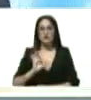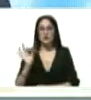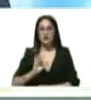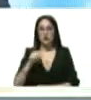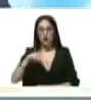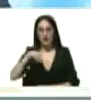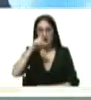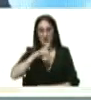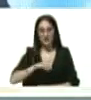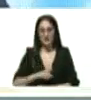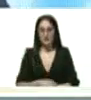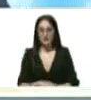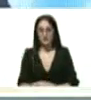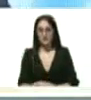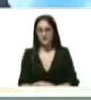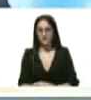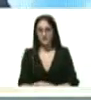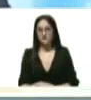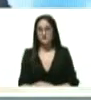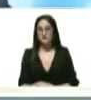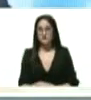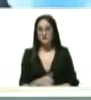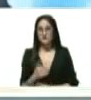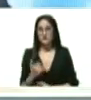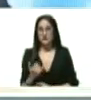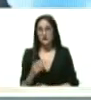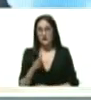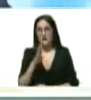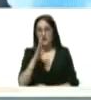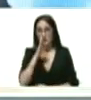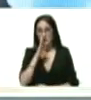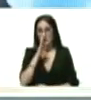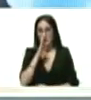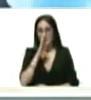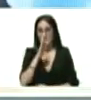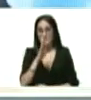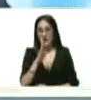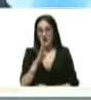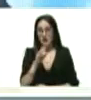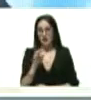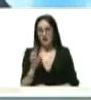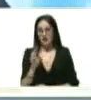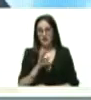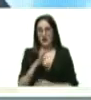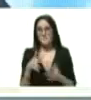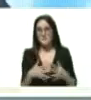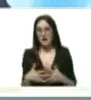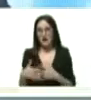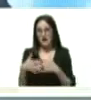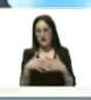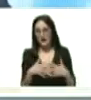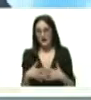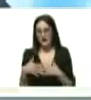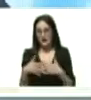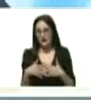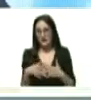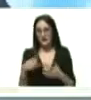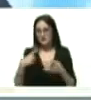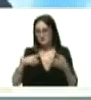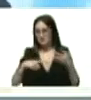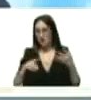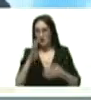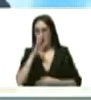año. Y así el Banco of America, Bank of America, Banco Credit